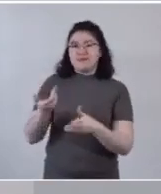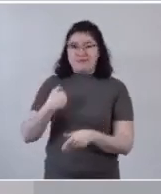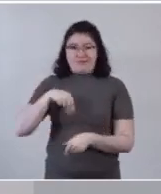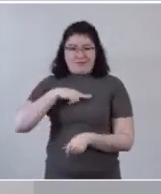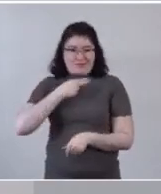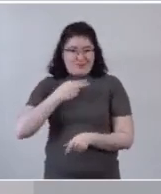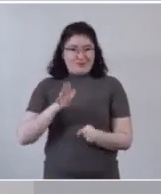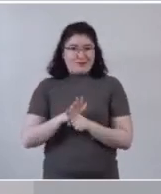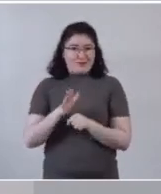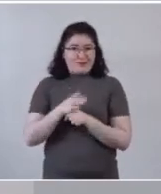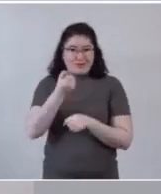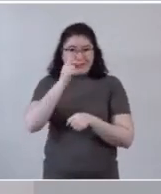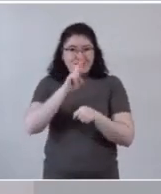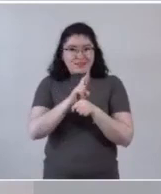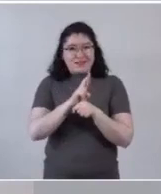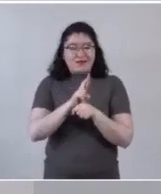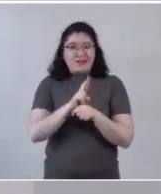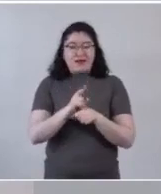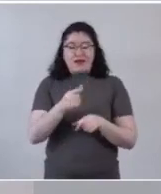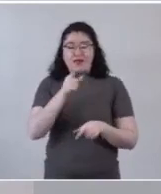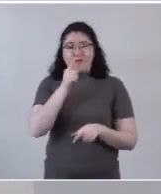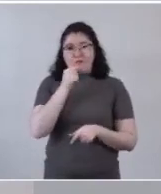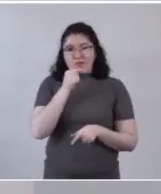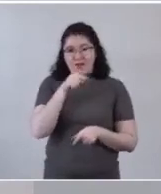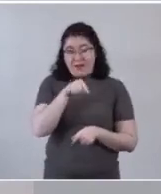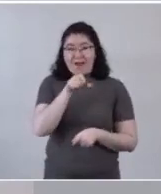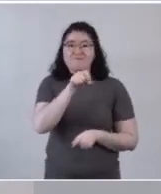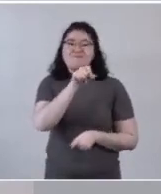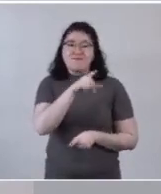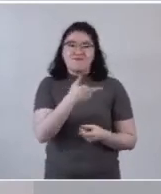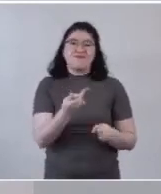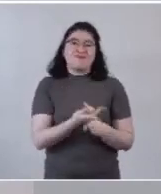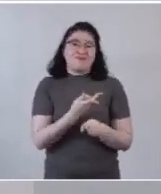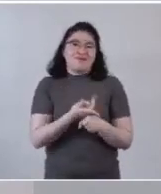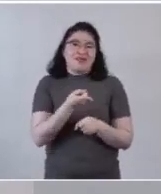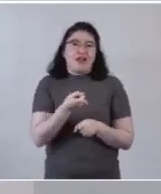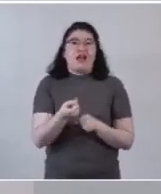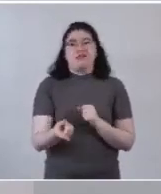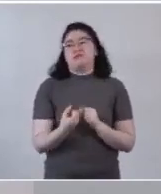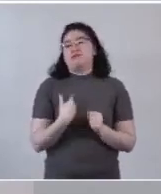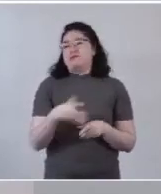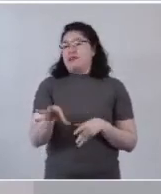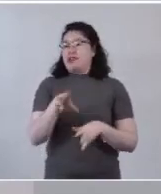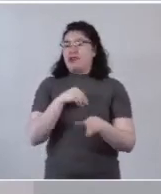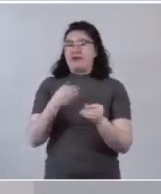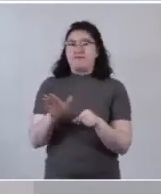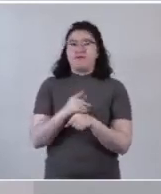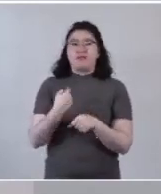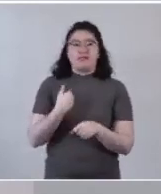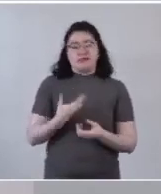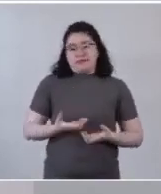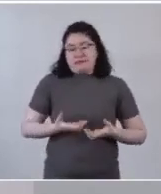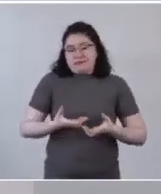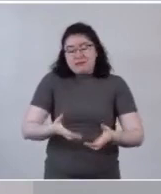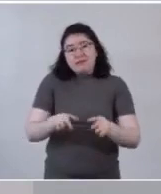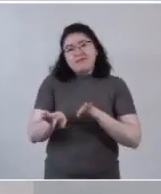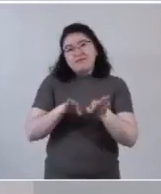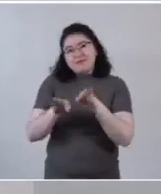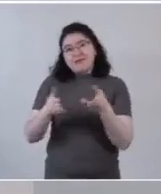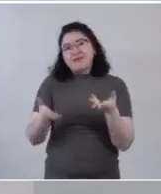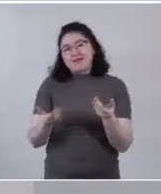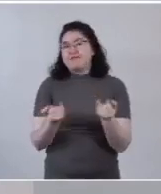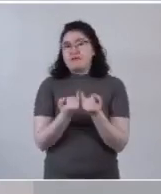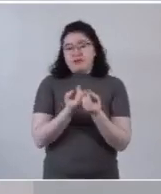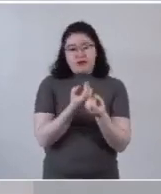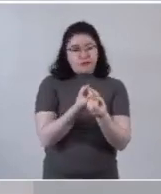de Seguridad Ciudadana, que los policías, pues, obviamente tienen un riesgo mayor por estar todo el tiempo en la calle, se hizo